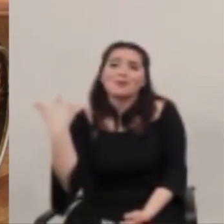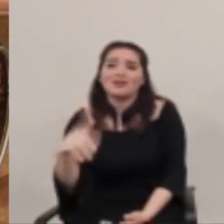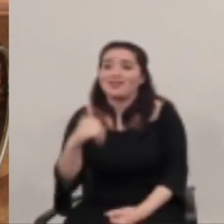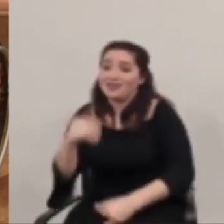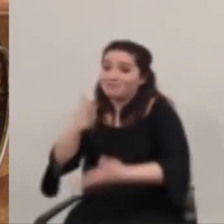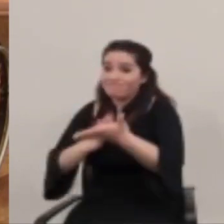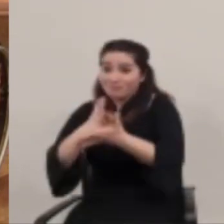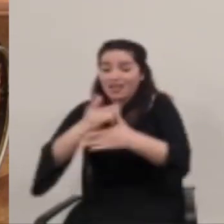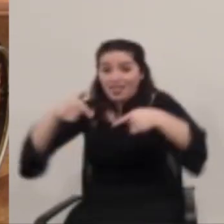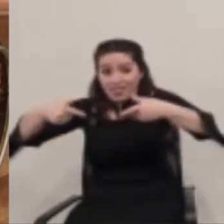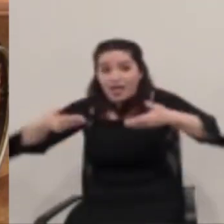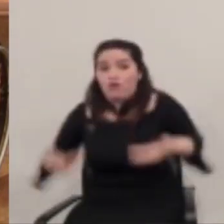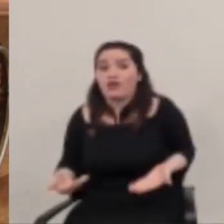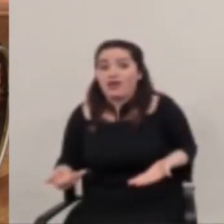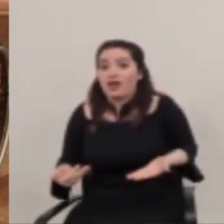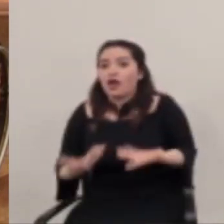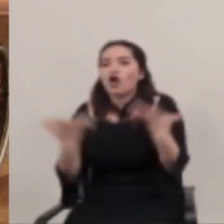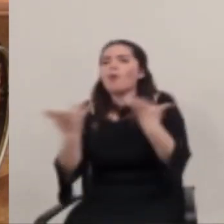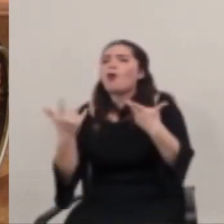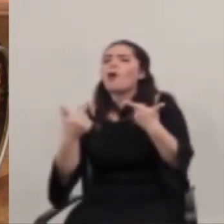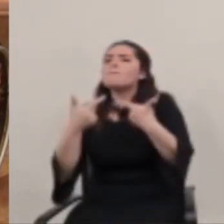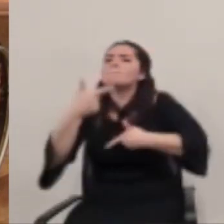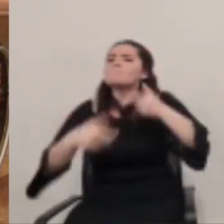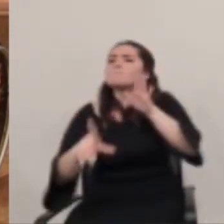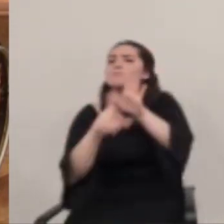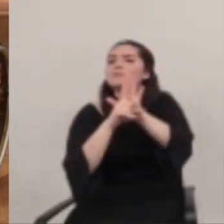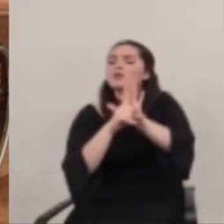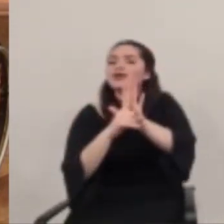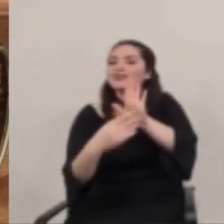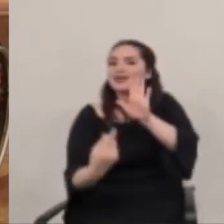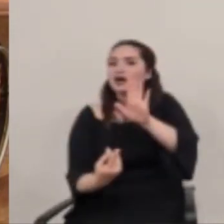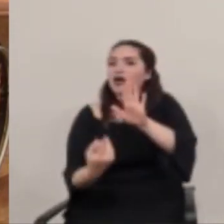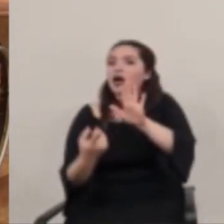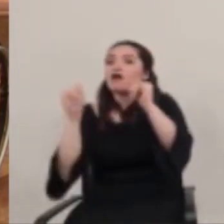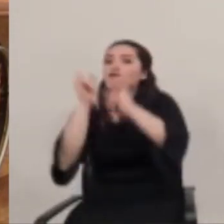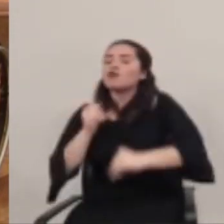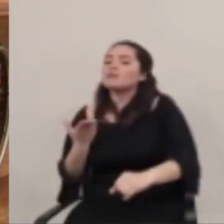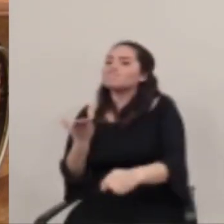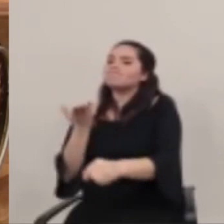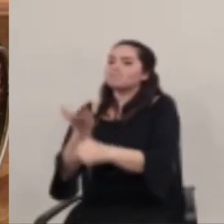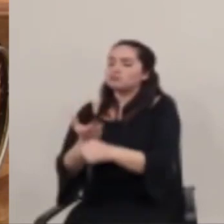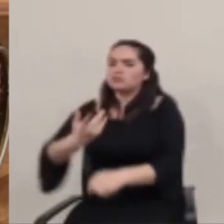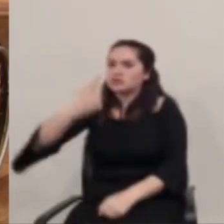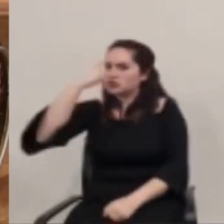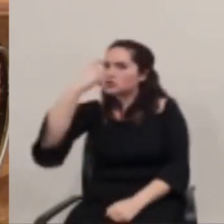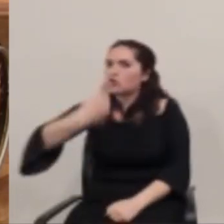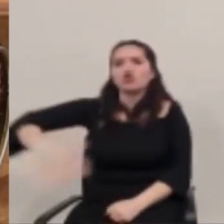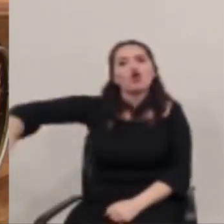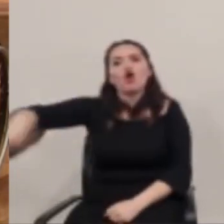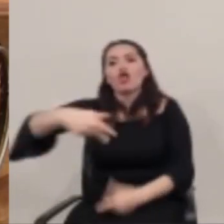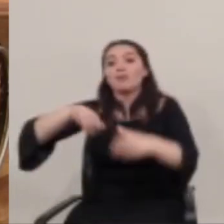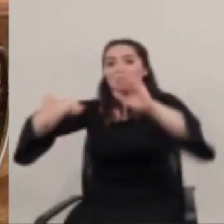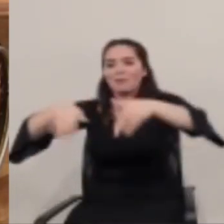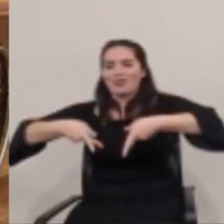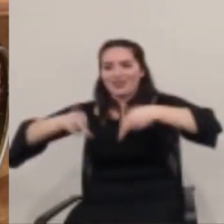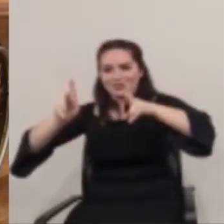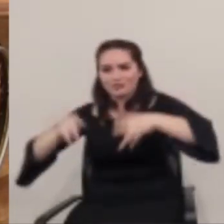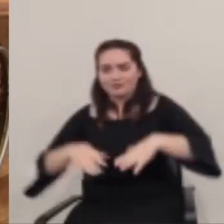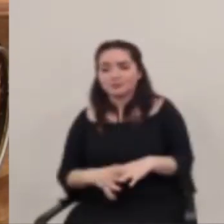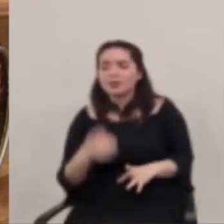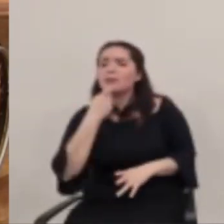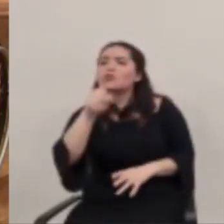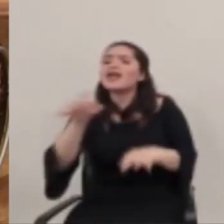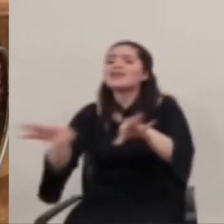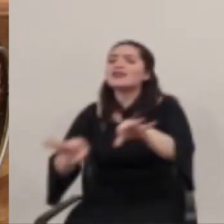acá y que parta como una política, porque es una forma de exigir también que todos tengamos los mismos derechos. Macarena, tú eres arquitecto acá en la